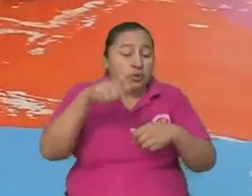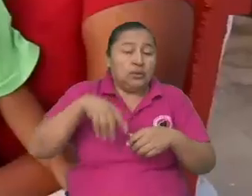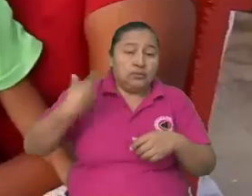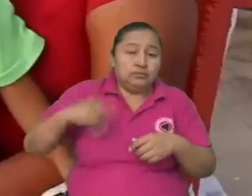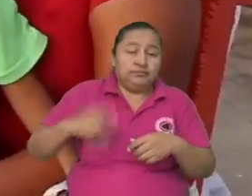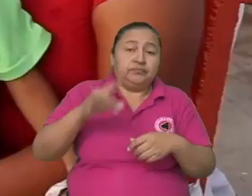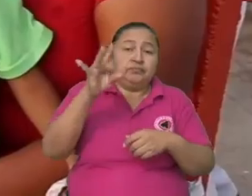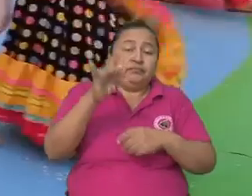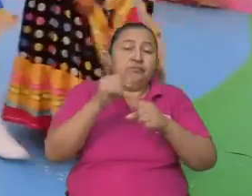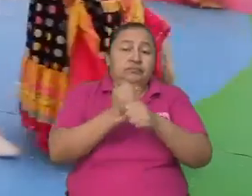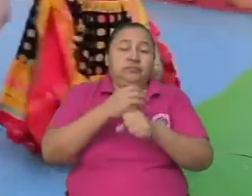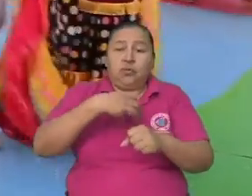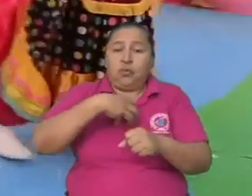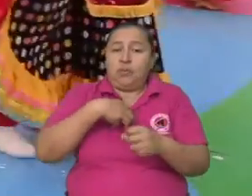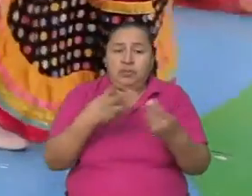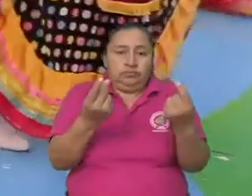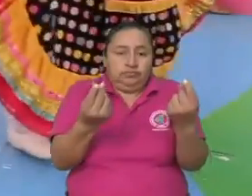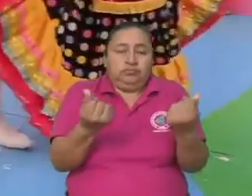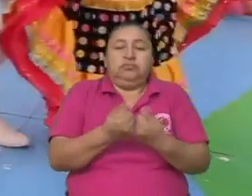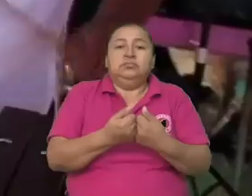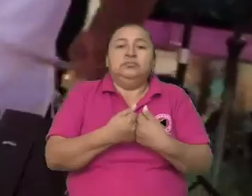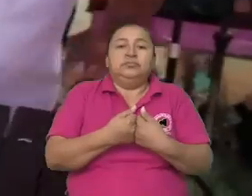15 años ha sido con nuestros propios recursos.